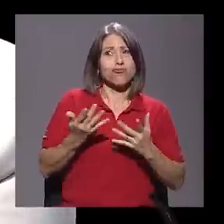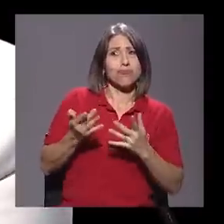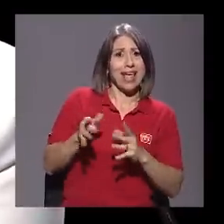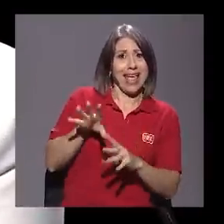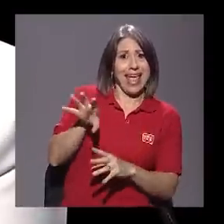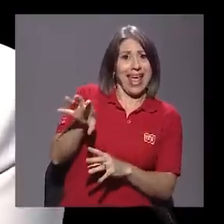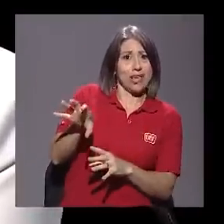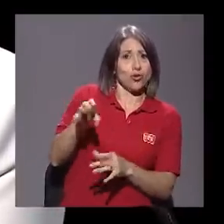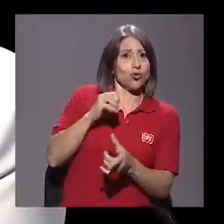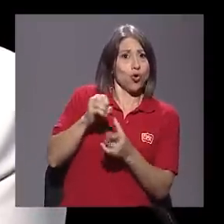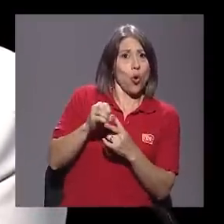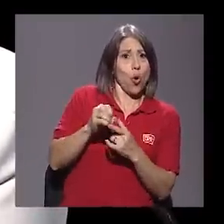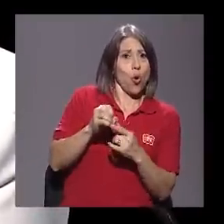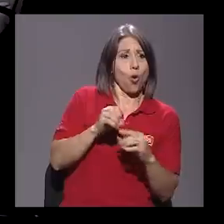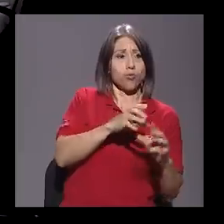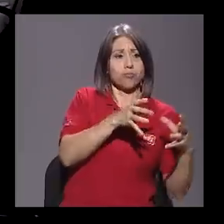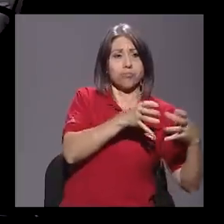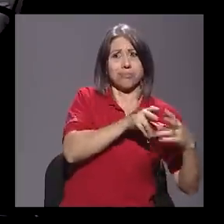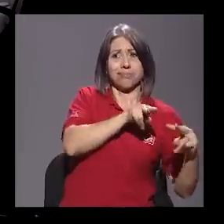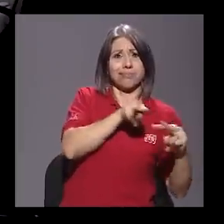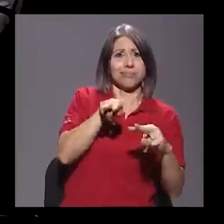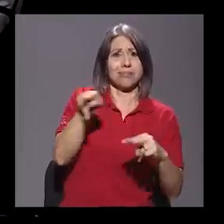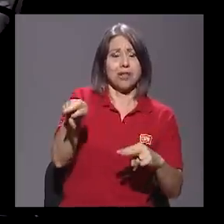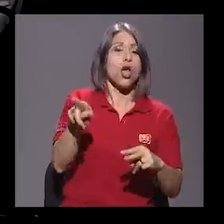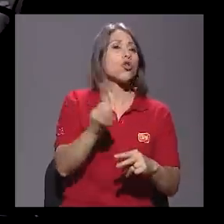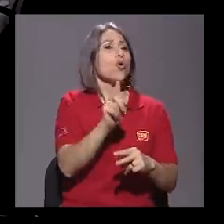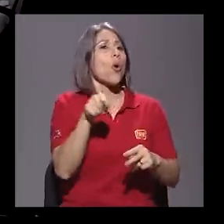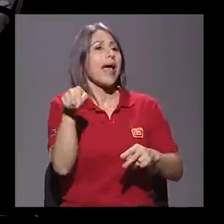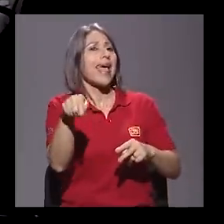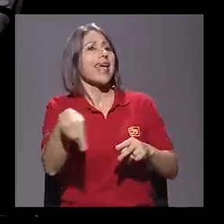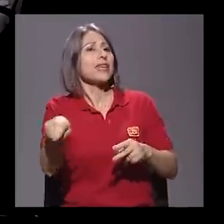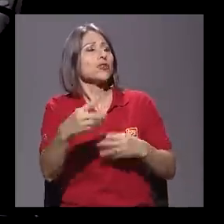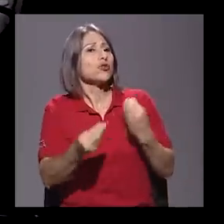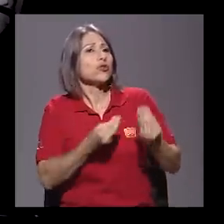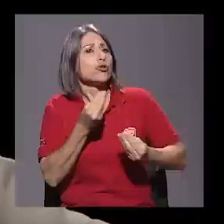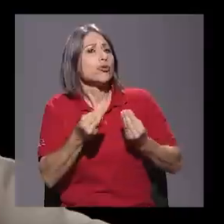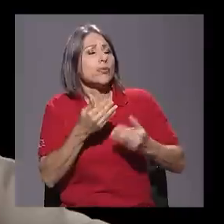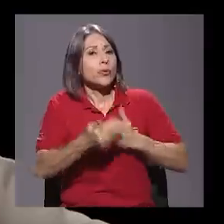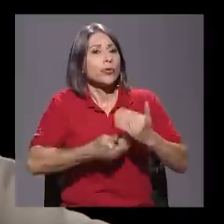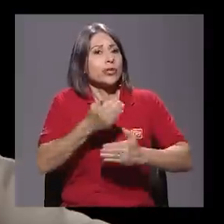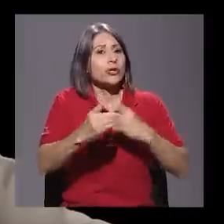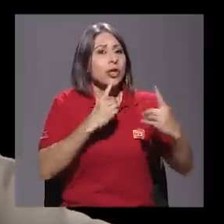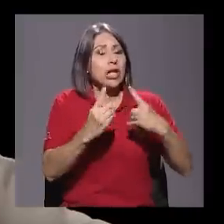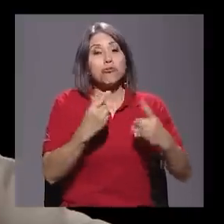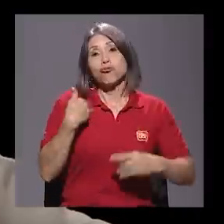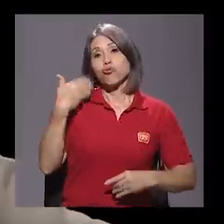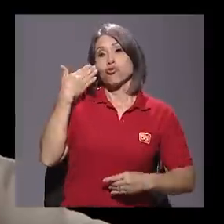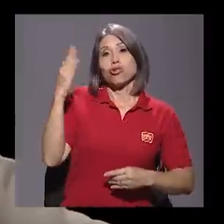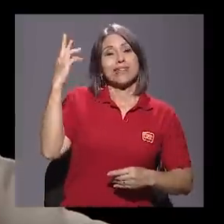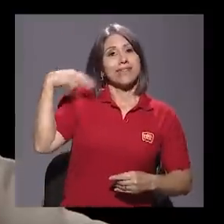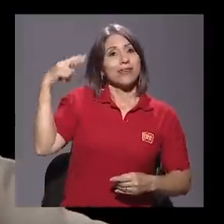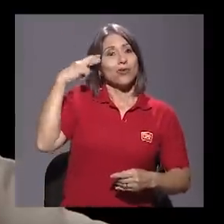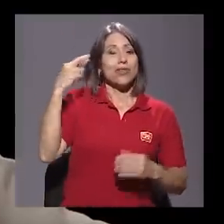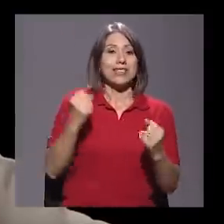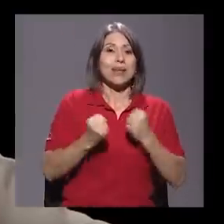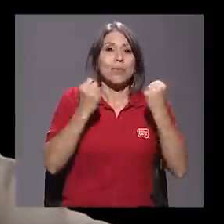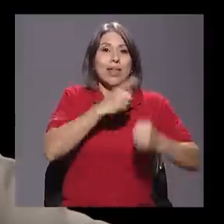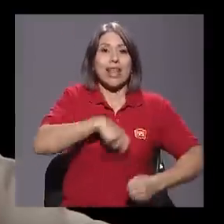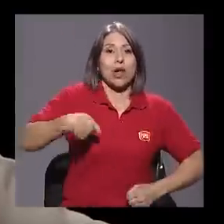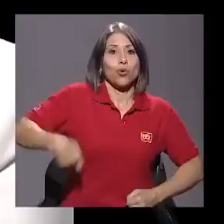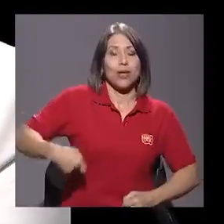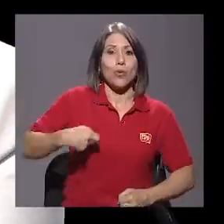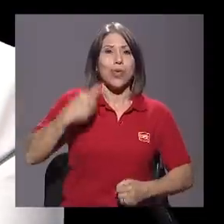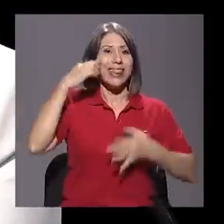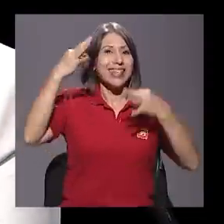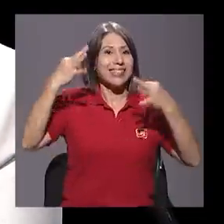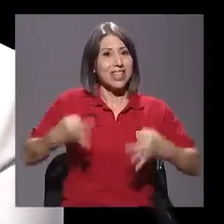hacia ellos? No, más bien de ellos hacia ese proceso de diálogo. Bueno, yo desconozco las razones por las cuales el Poder Ejecutivo